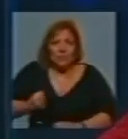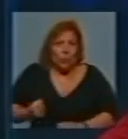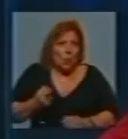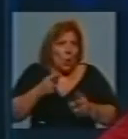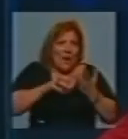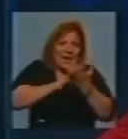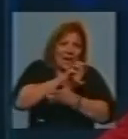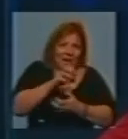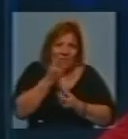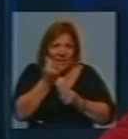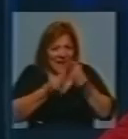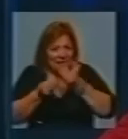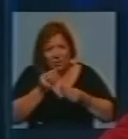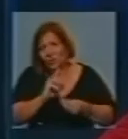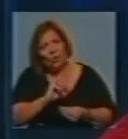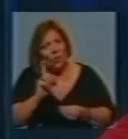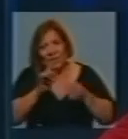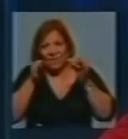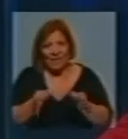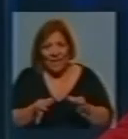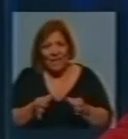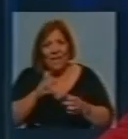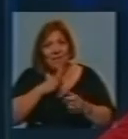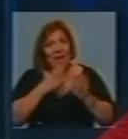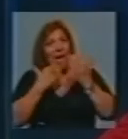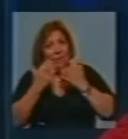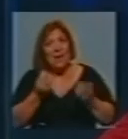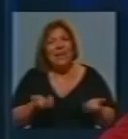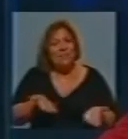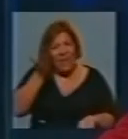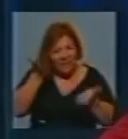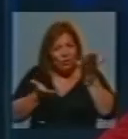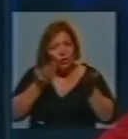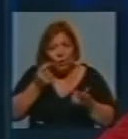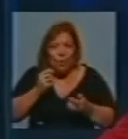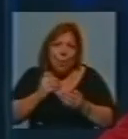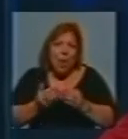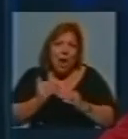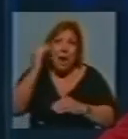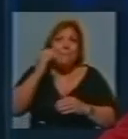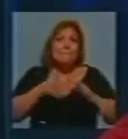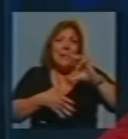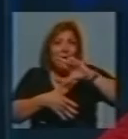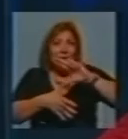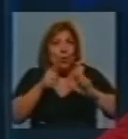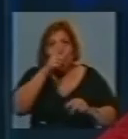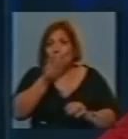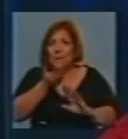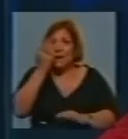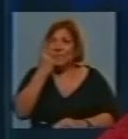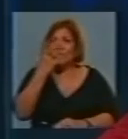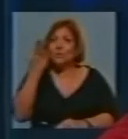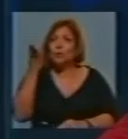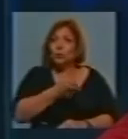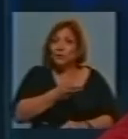estrangulamiento, ¿verdad?, financiero del gobierno, porque si bien hablamos de una inflación muy alta, una de las más altas de todo el continente latinoamericano,